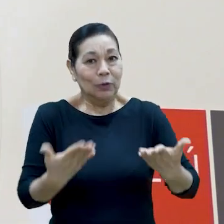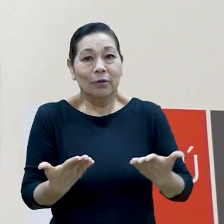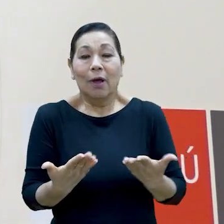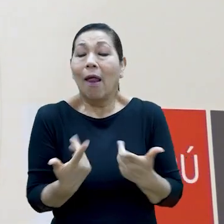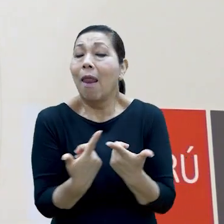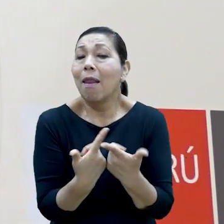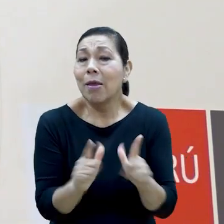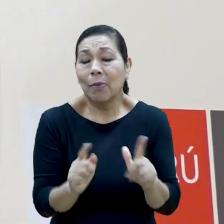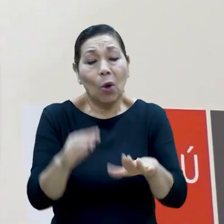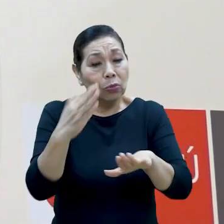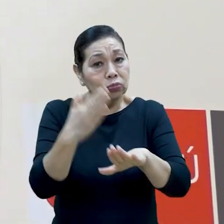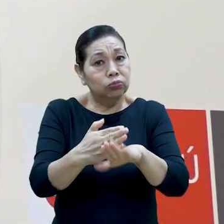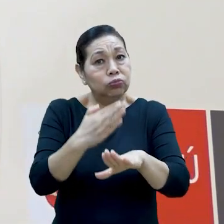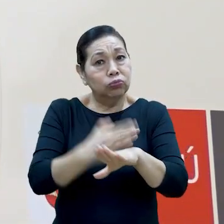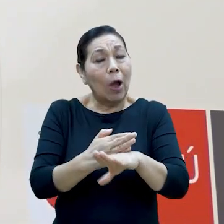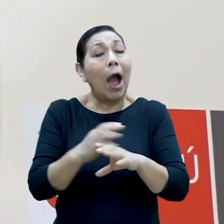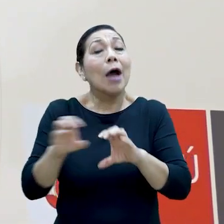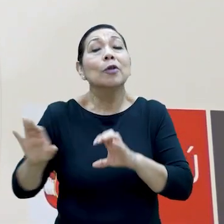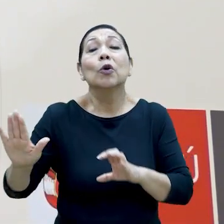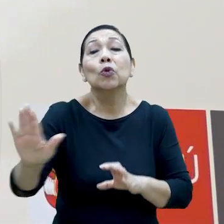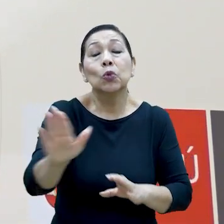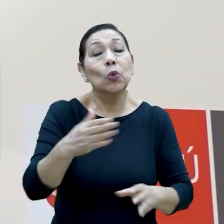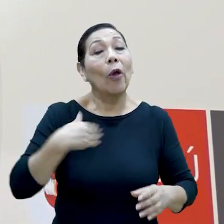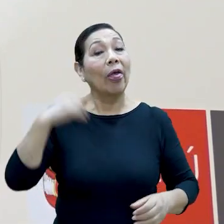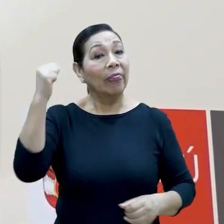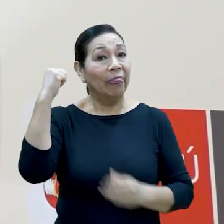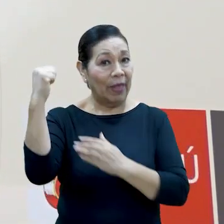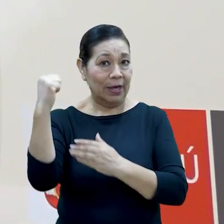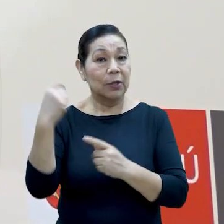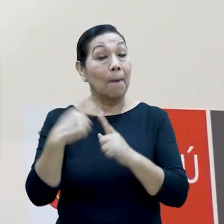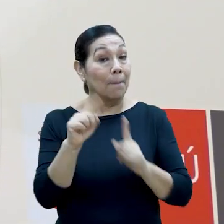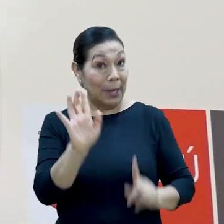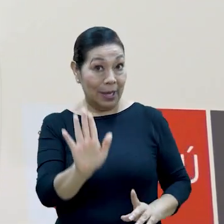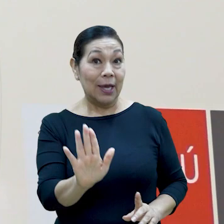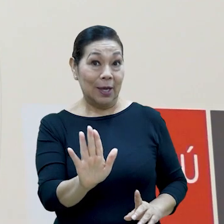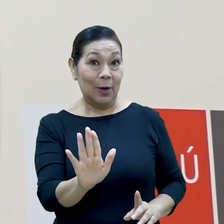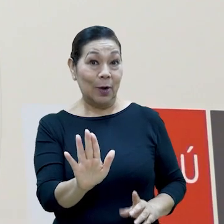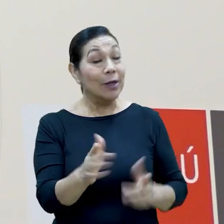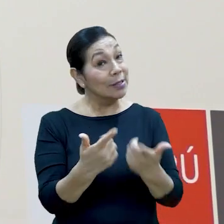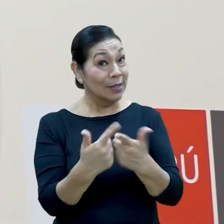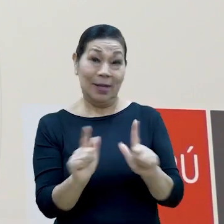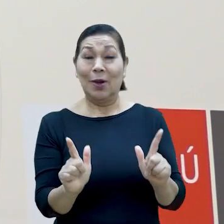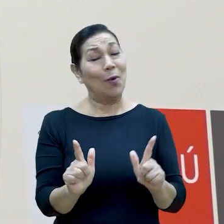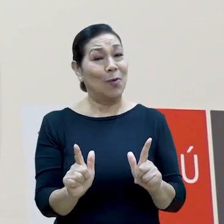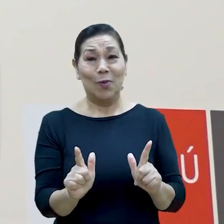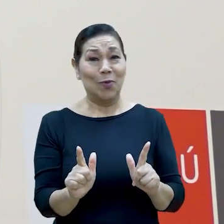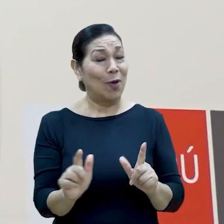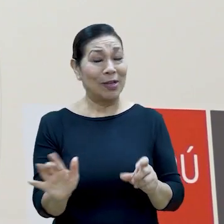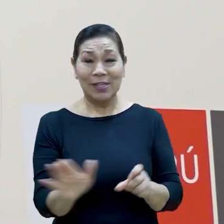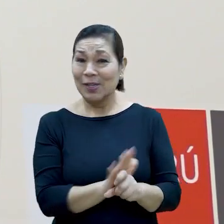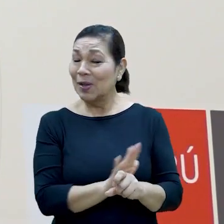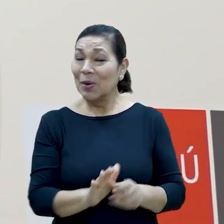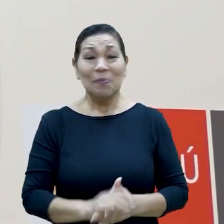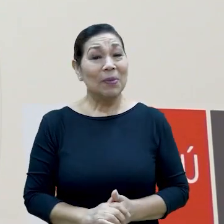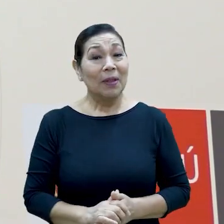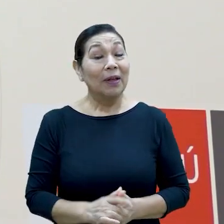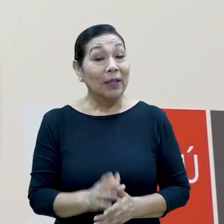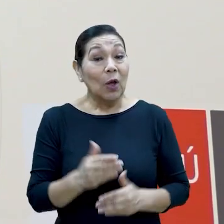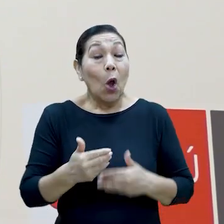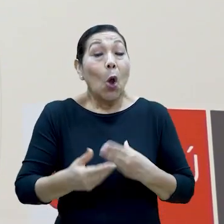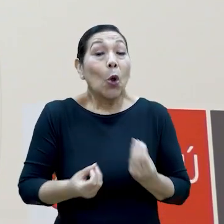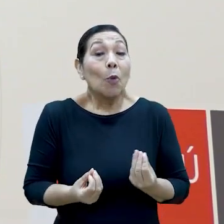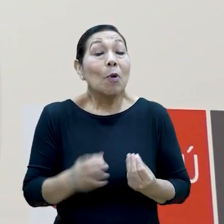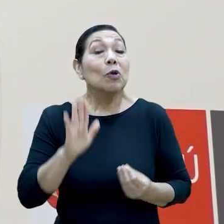poder libremente desarrollarnos y ejercer todos nuestros derechos. Pero ojo, esta libertad no es absoluta.